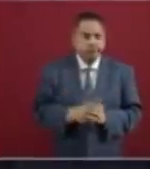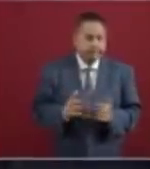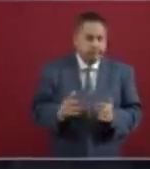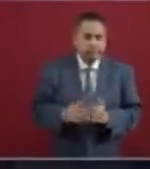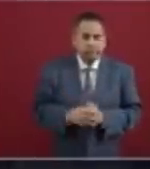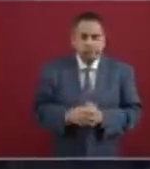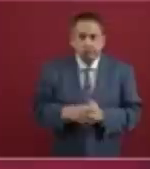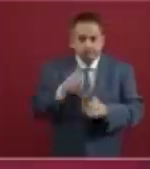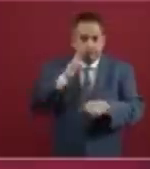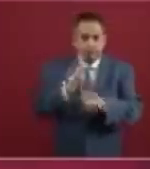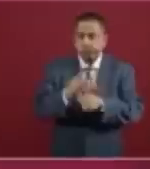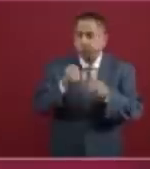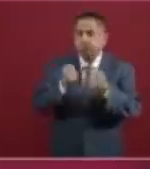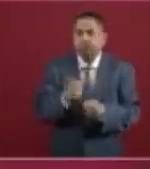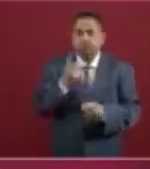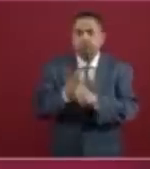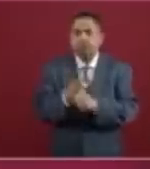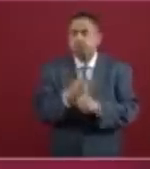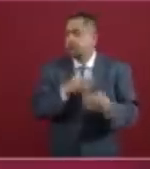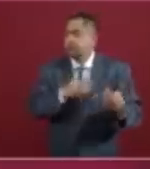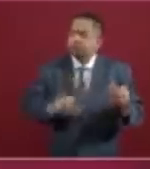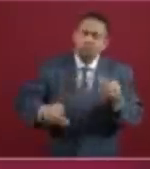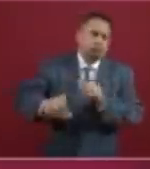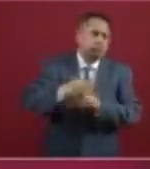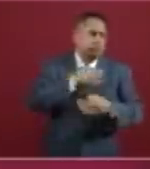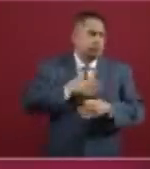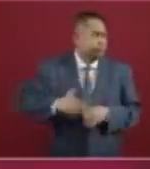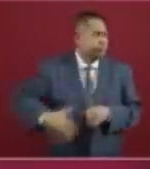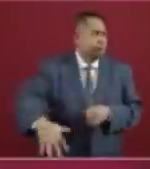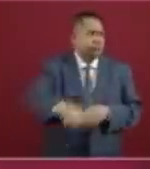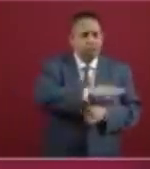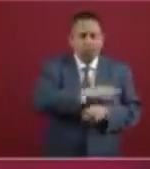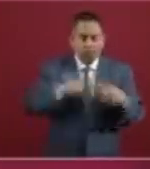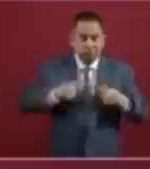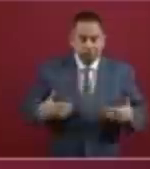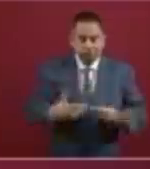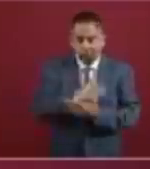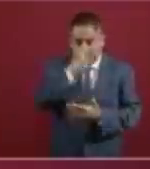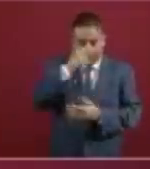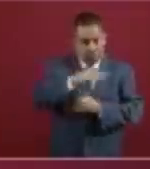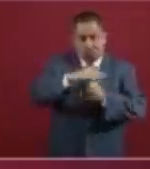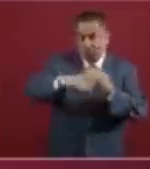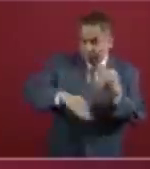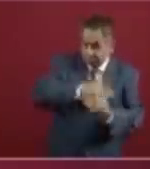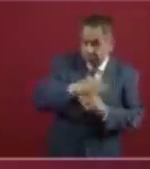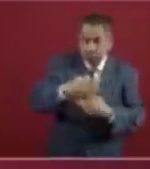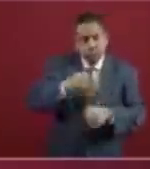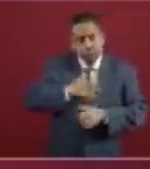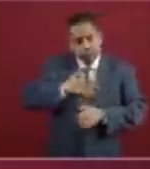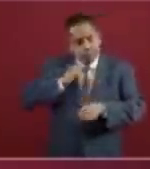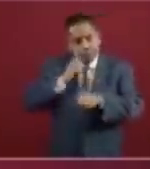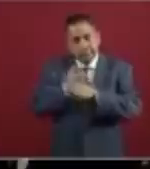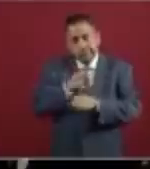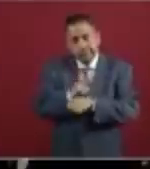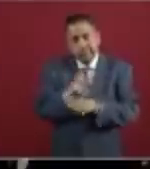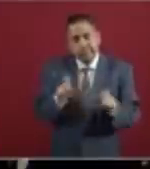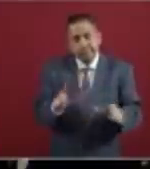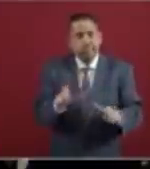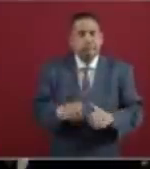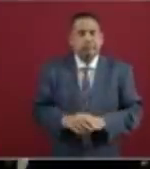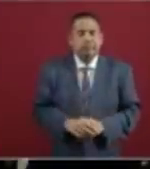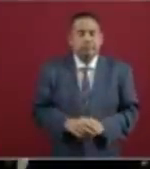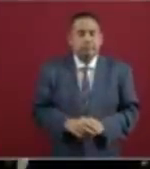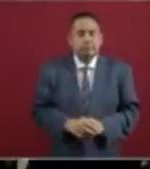de la seguridad de todos los mexicanos. ¿Pero quiere decir que el expresidente Vicente Fox mintió en